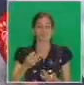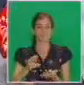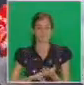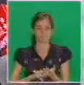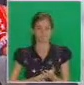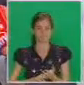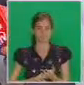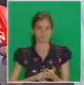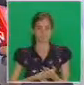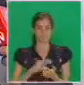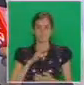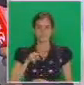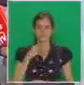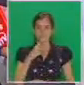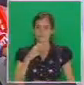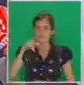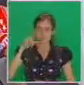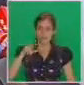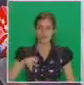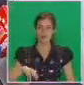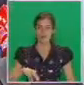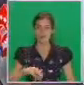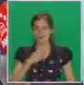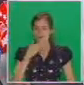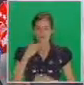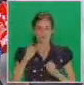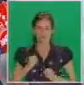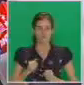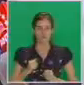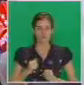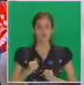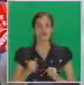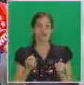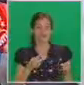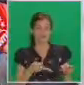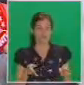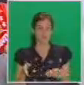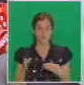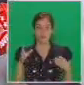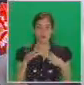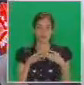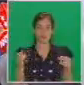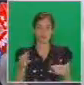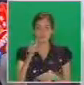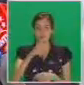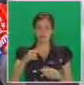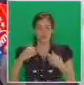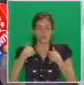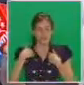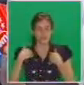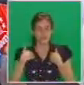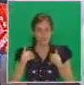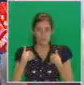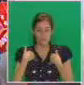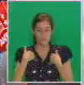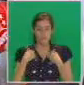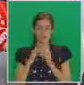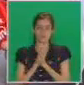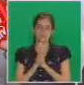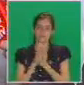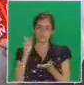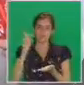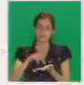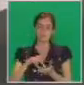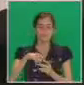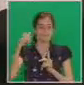definitivamente esto le vamos a dar cada día mayor fuerza. E invito a todos los afectados a que se sumen